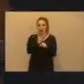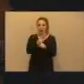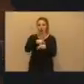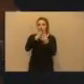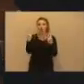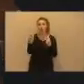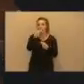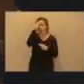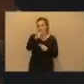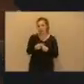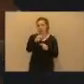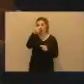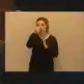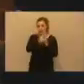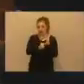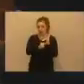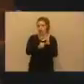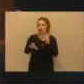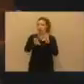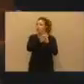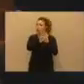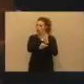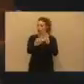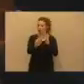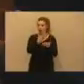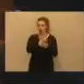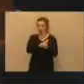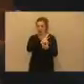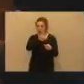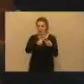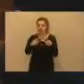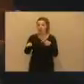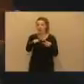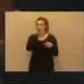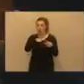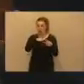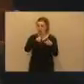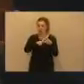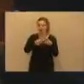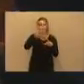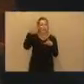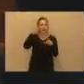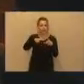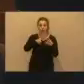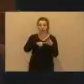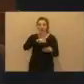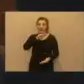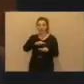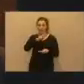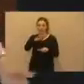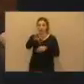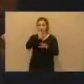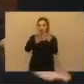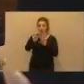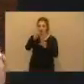los principios constitucionales de interdicción de la arbitrariedad, de igualdad, mérito y capacidad, y para poder hacer efectivos esos